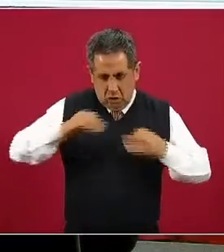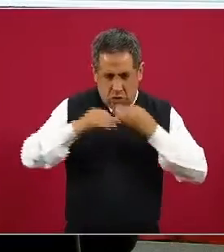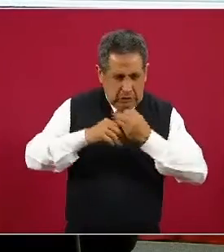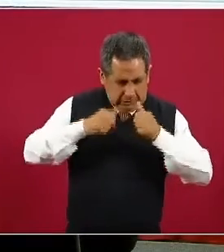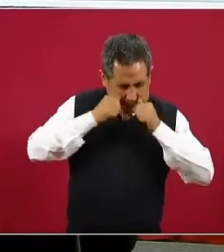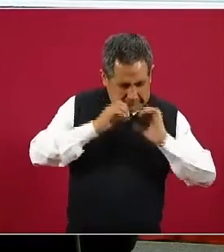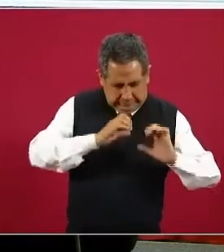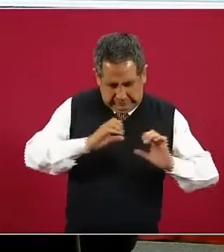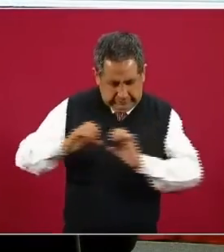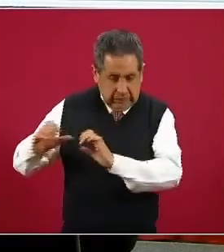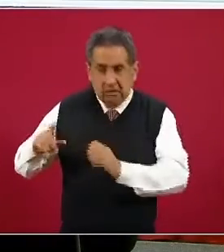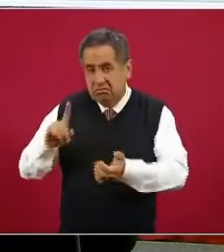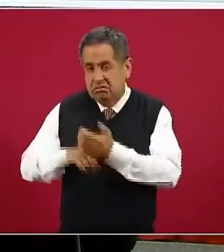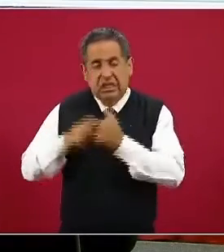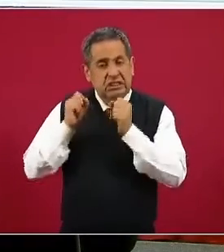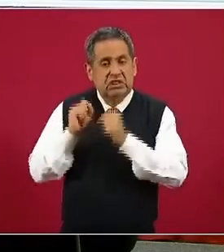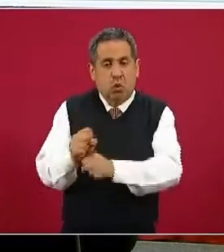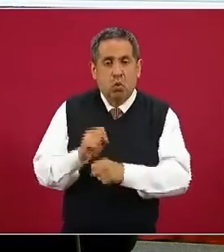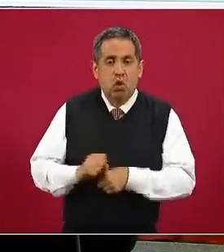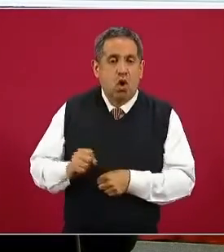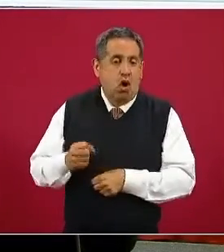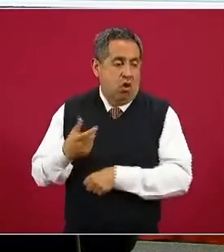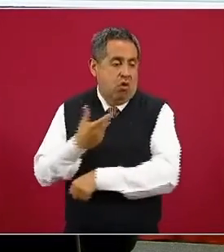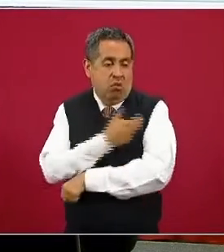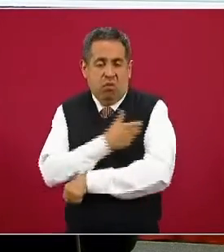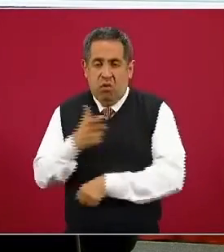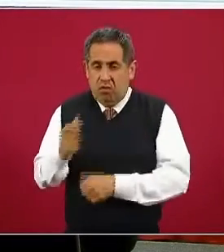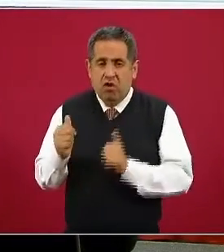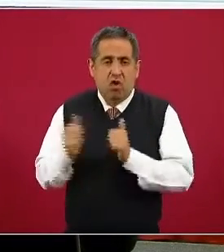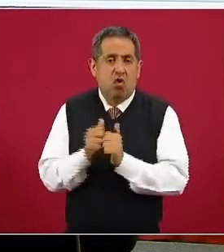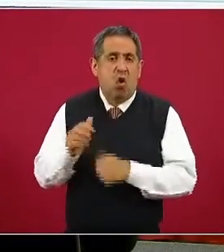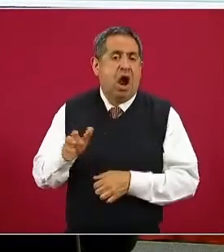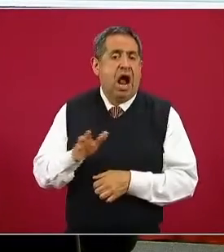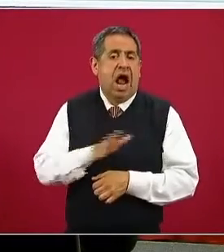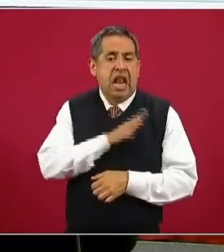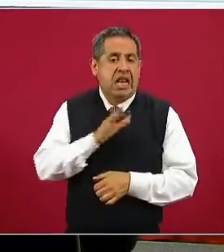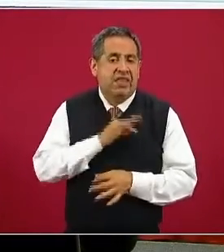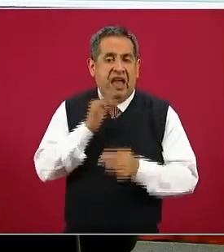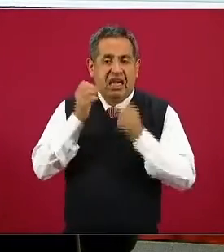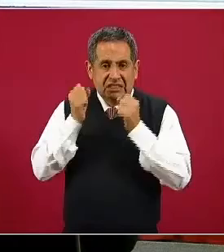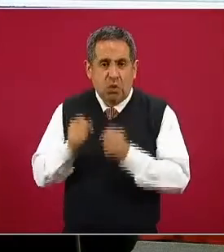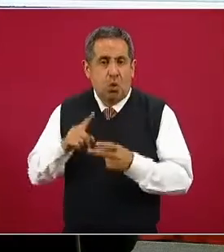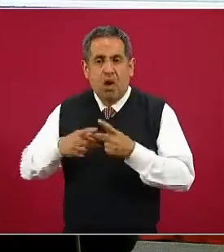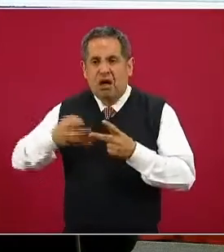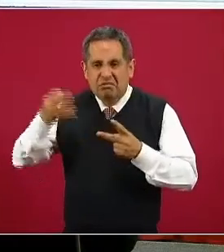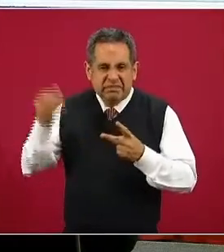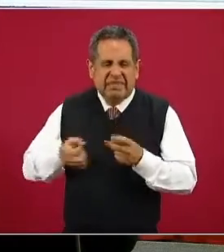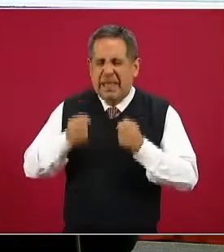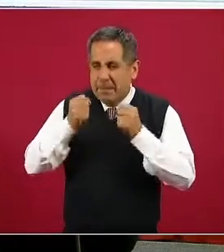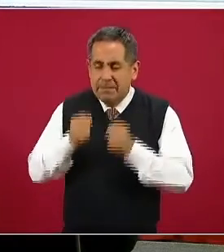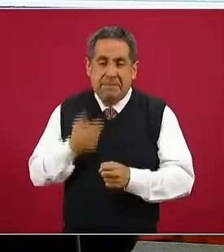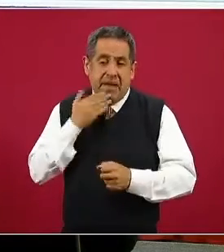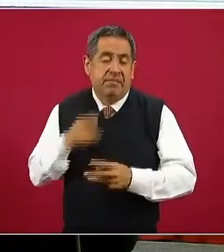vacunas y podemos asegurar que la vacuna es de calidad, es segura y es eficaz. La siguiente, por